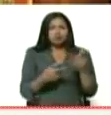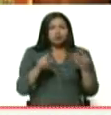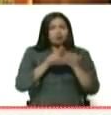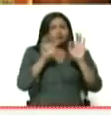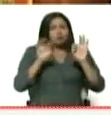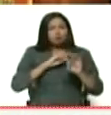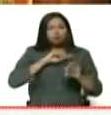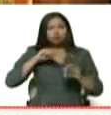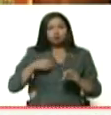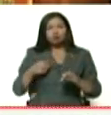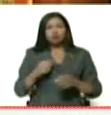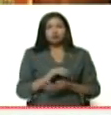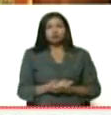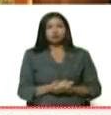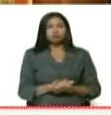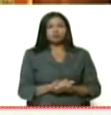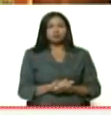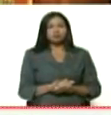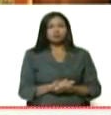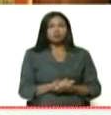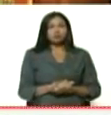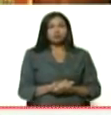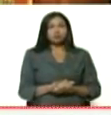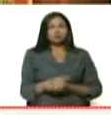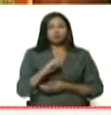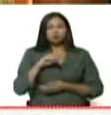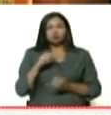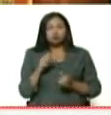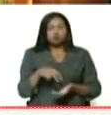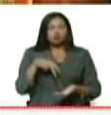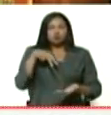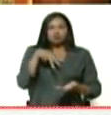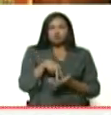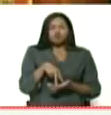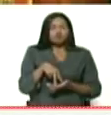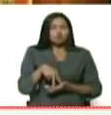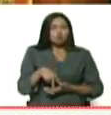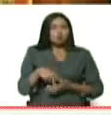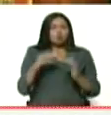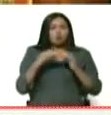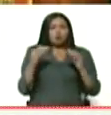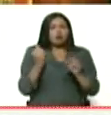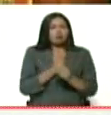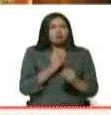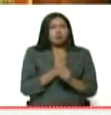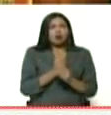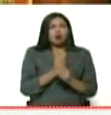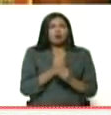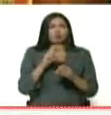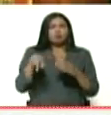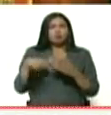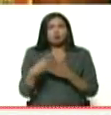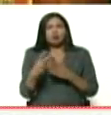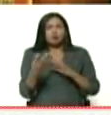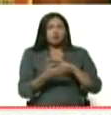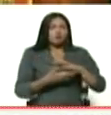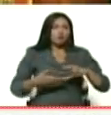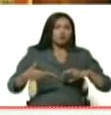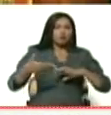Nosotros nos levantamos de esa mesa por el boicot, por las